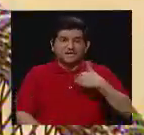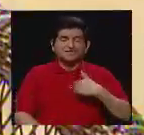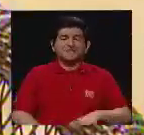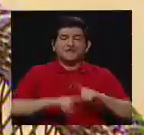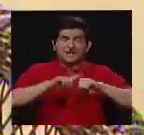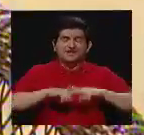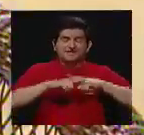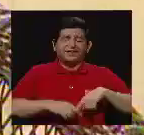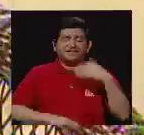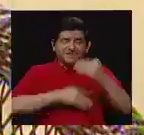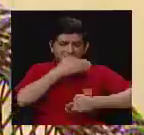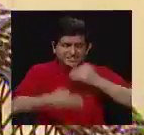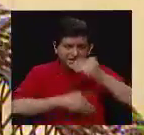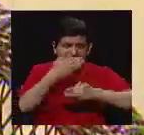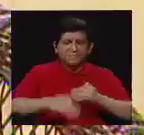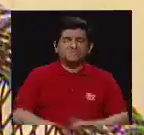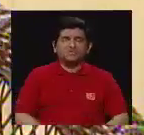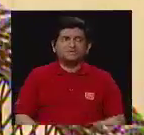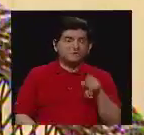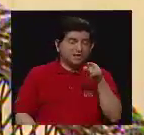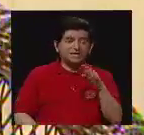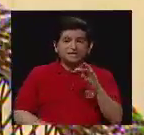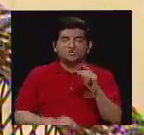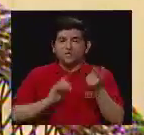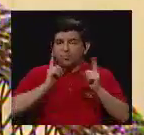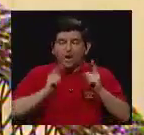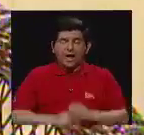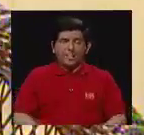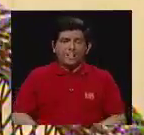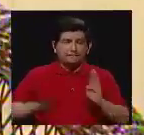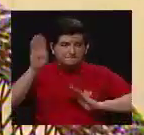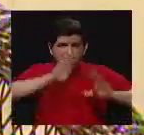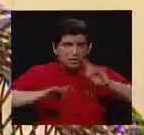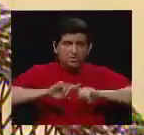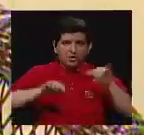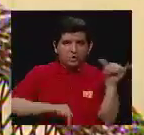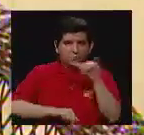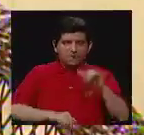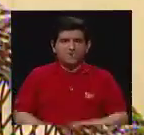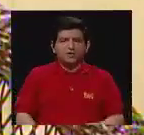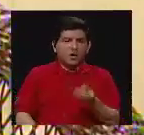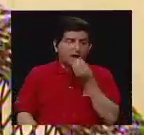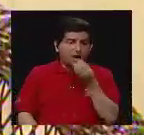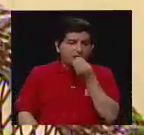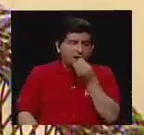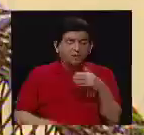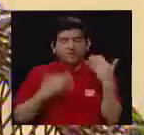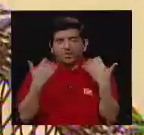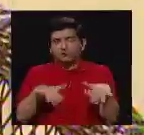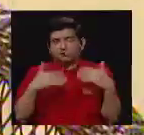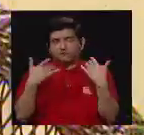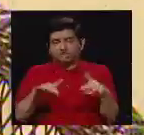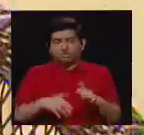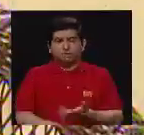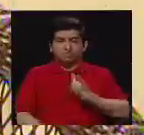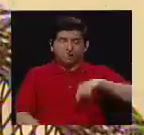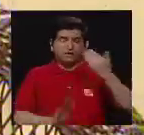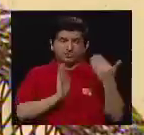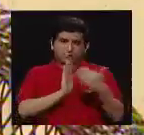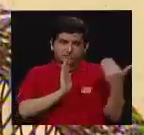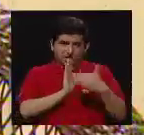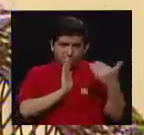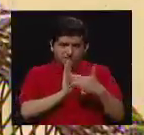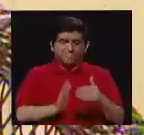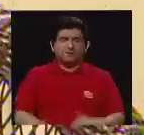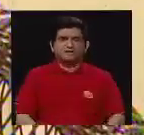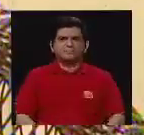una tendencia biológica, pero también tenemos una tendencia biológica a comer, y comer en exceso nos hace